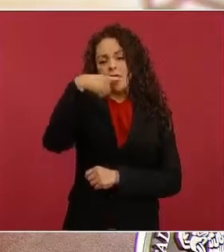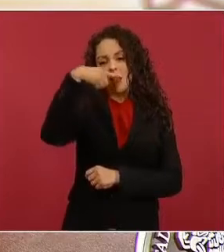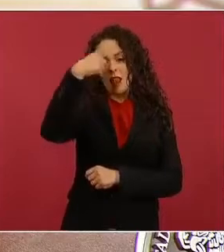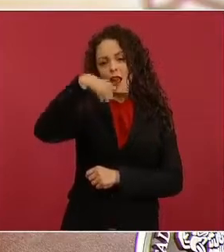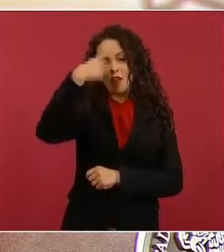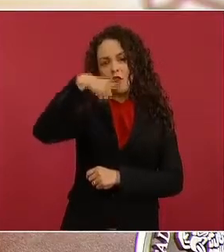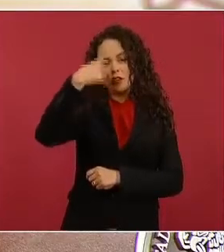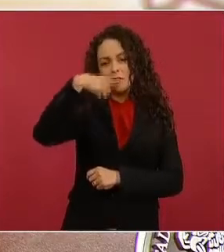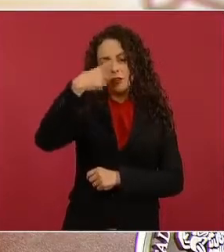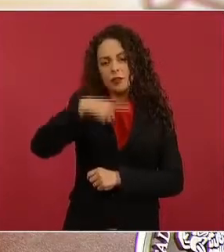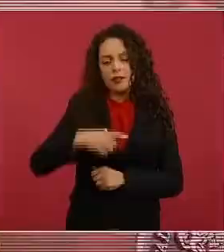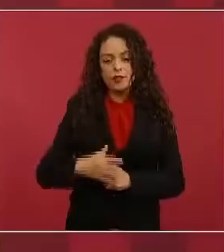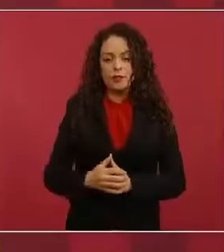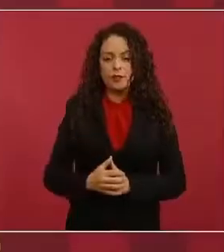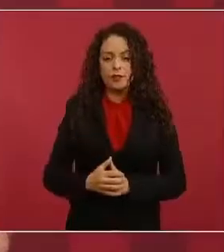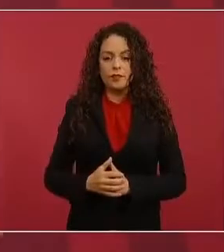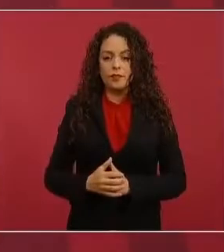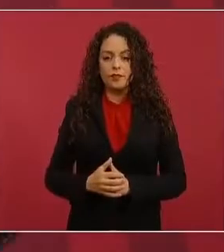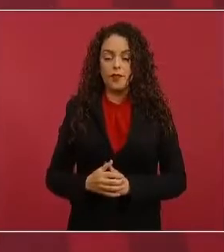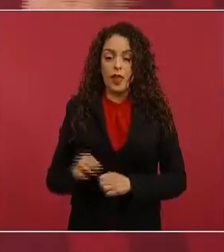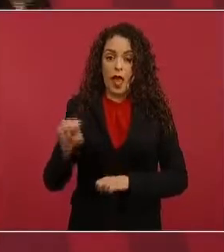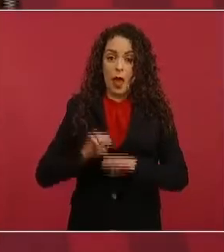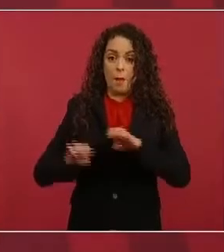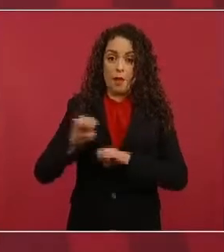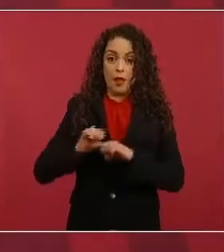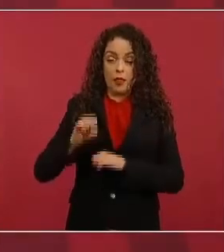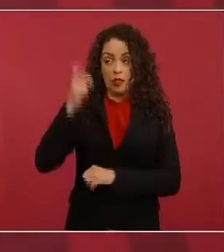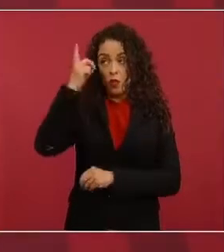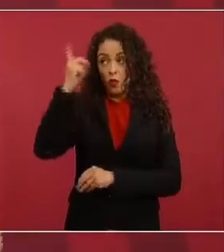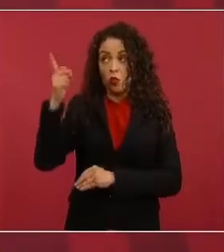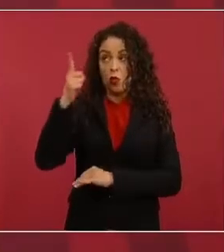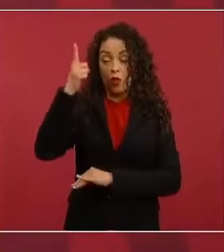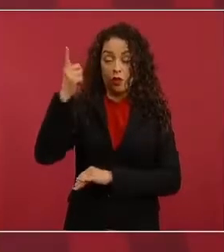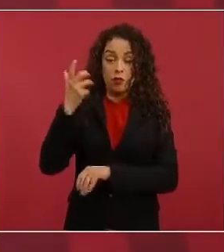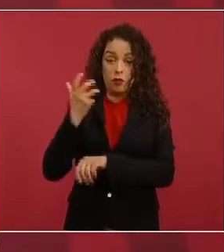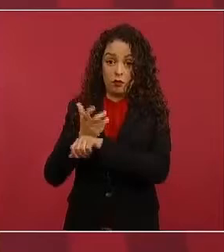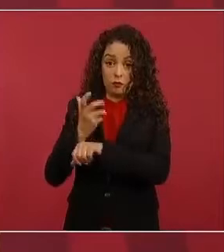Participaron empresarios estadounidenses y empresarios mexicanos.